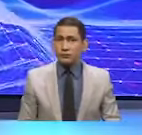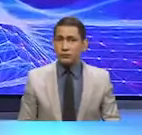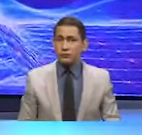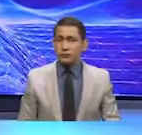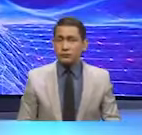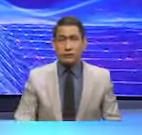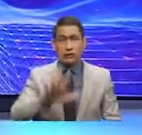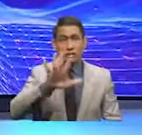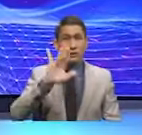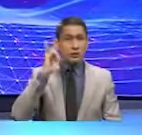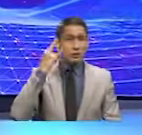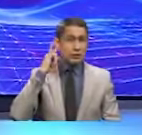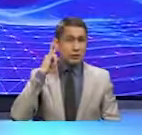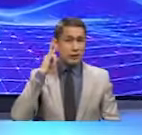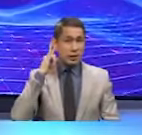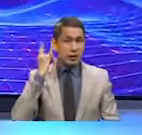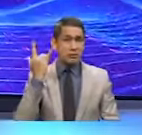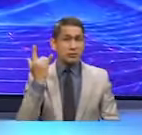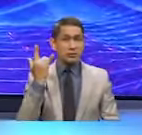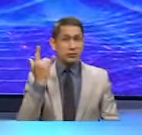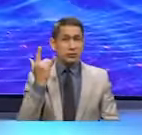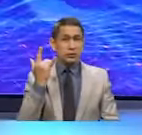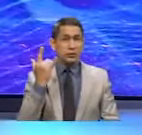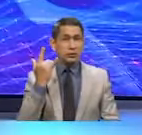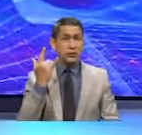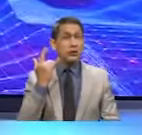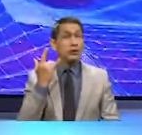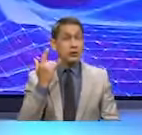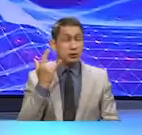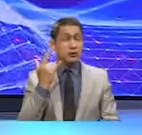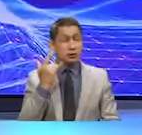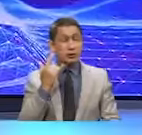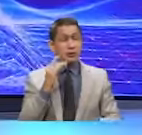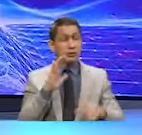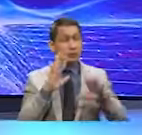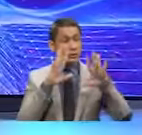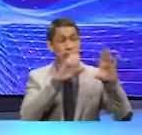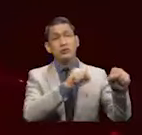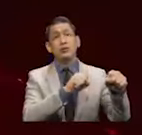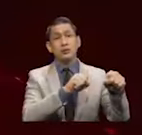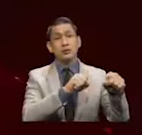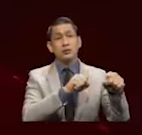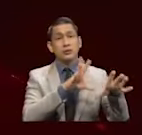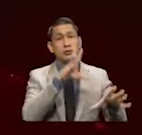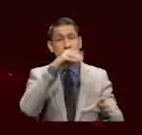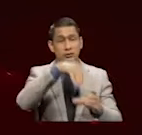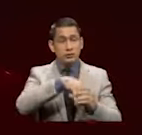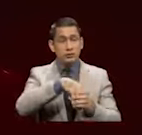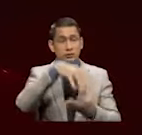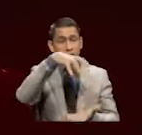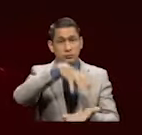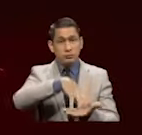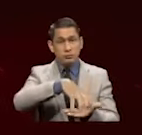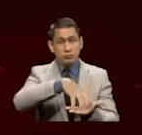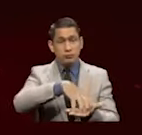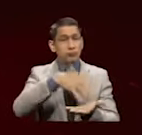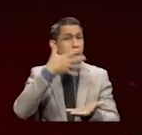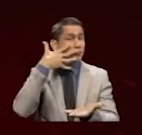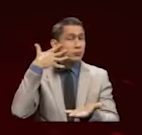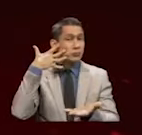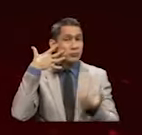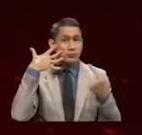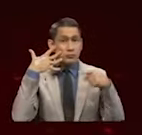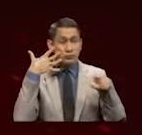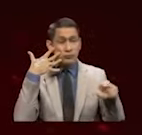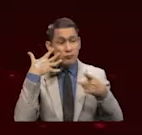Cinco niñas demandantes en el caso Mecheros fueron retenidas en el cantón Cascales, provincia de Sucumbíos. Esto mientras viajaban